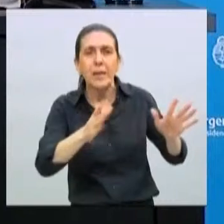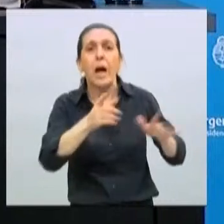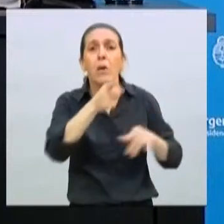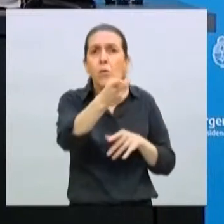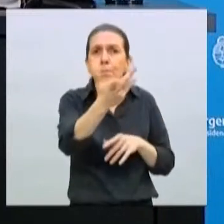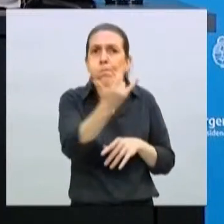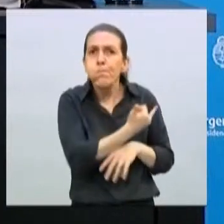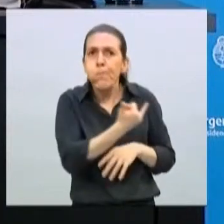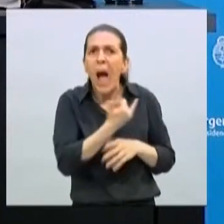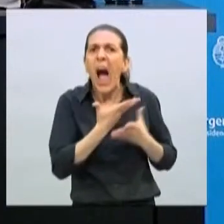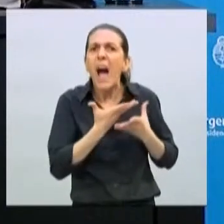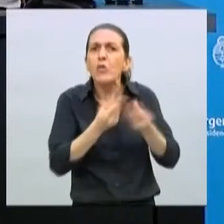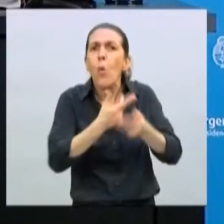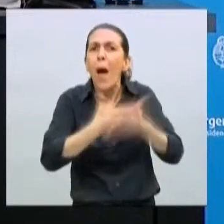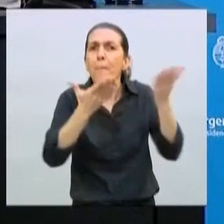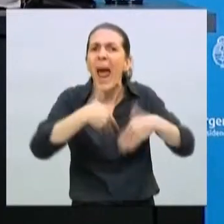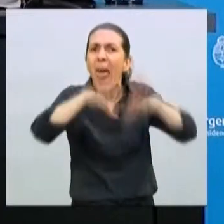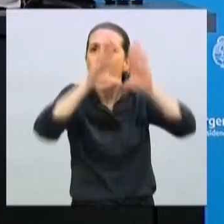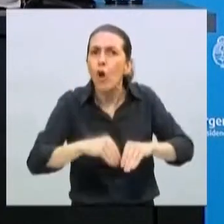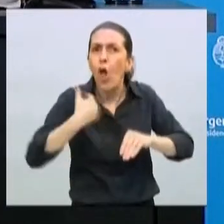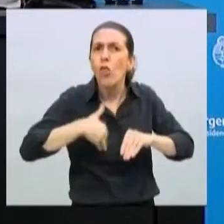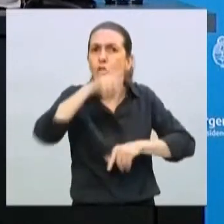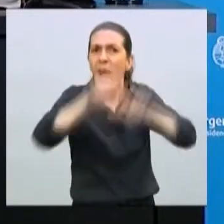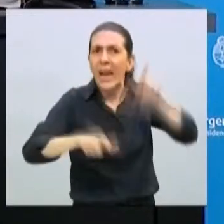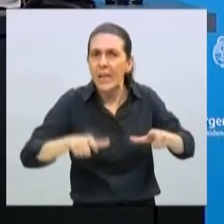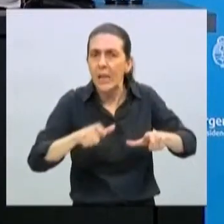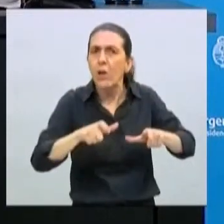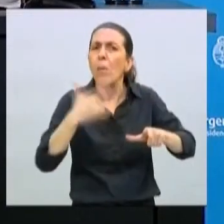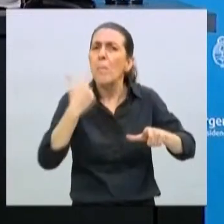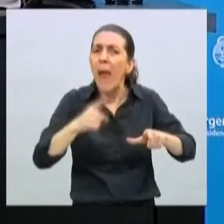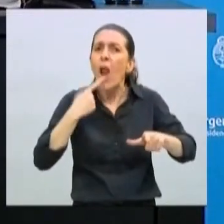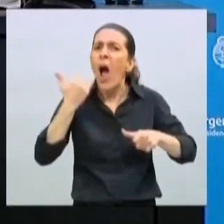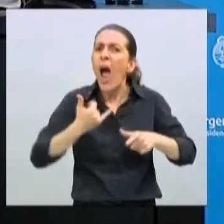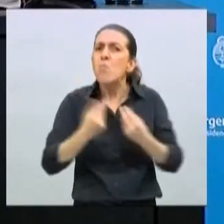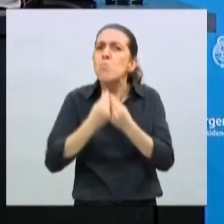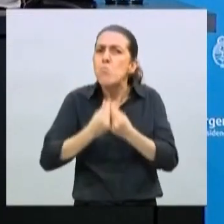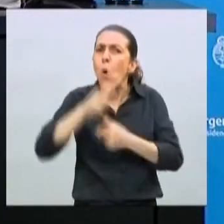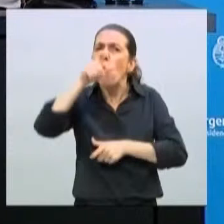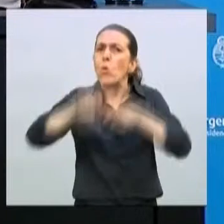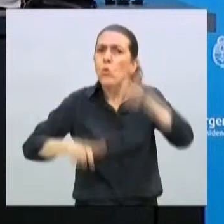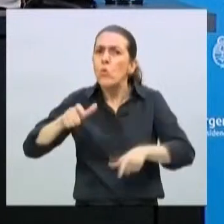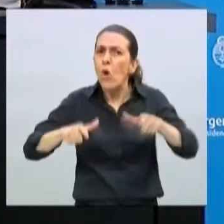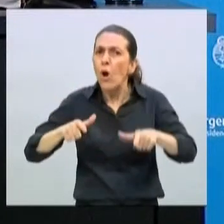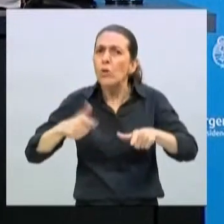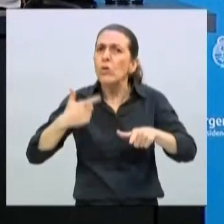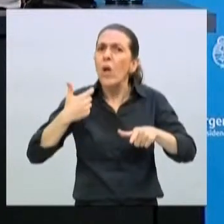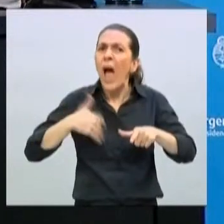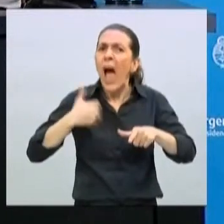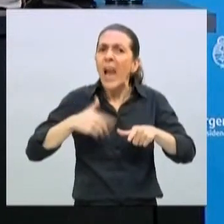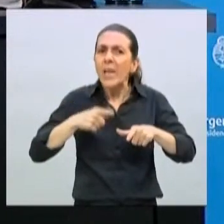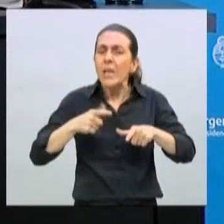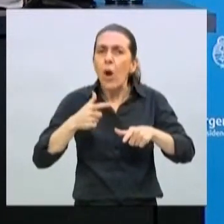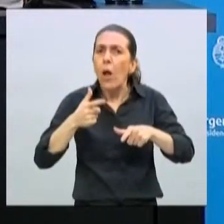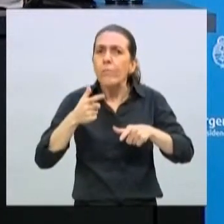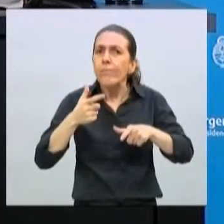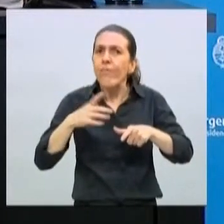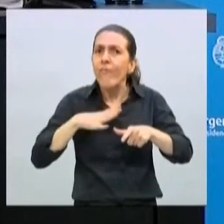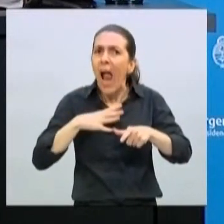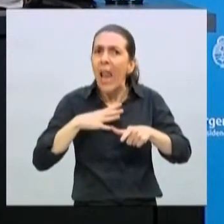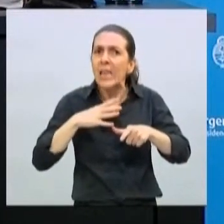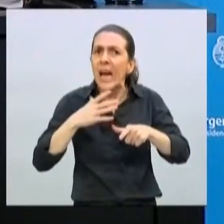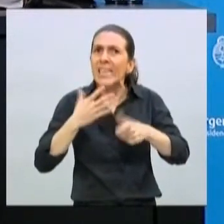los argentinos. Sin embargo, hay muchísimos de esos argentinos que no están recibiendo esa ayuda y no hay medidas para